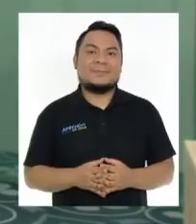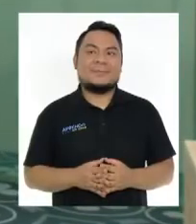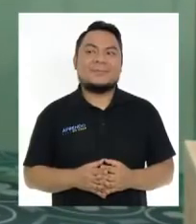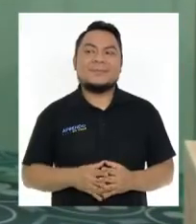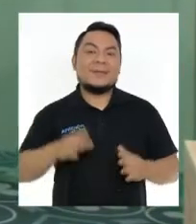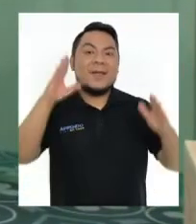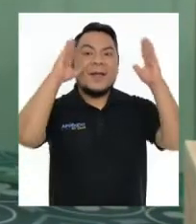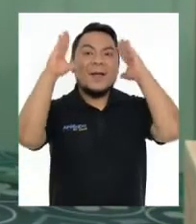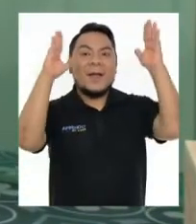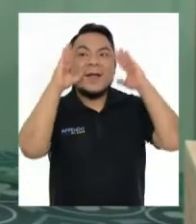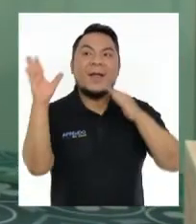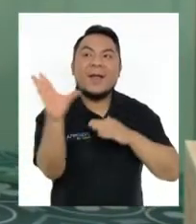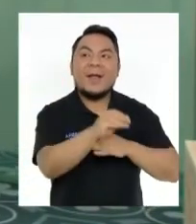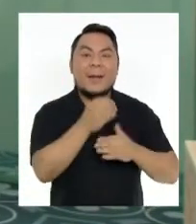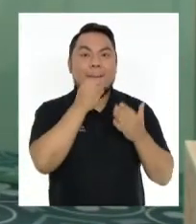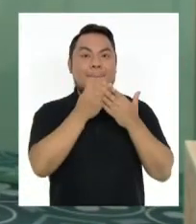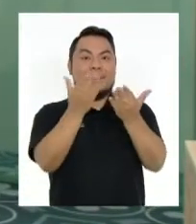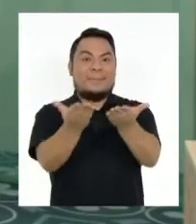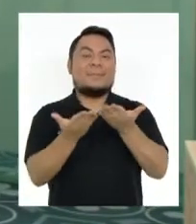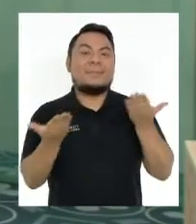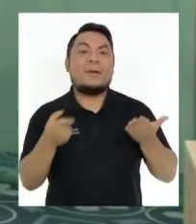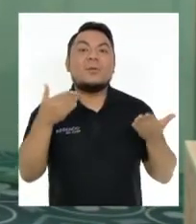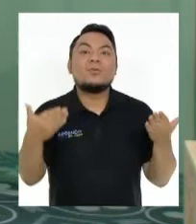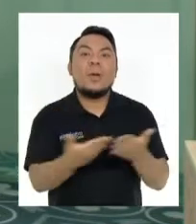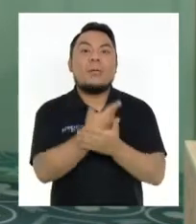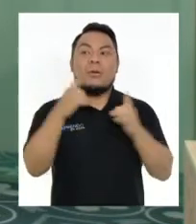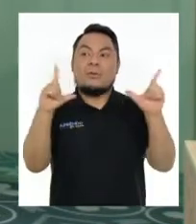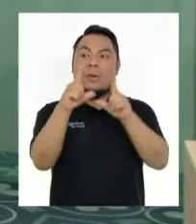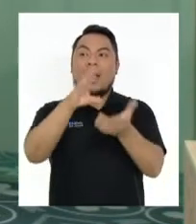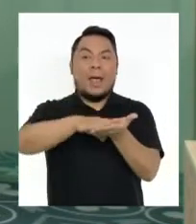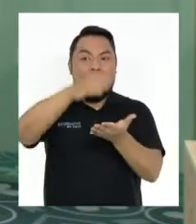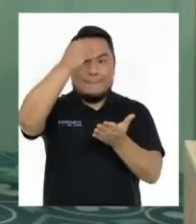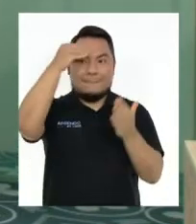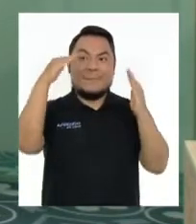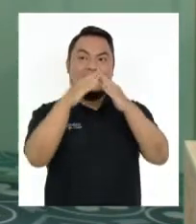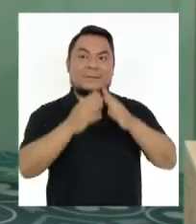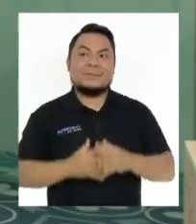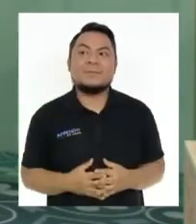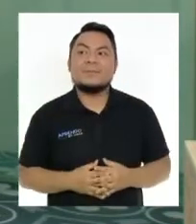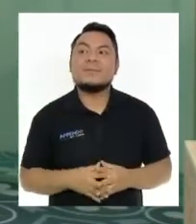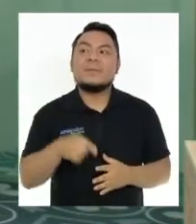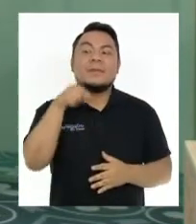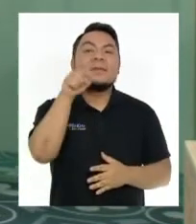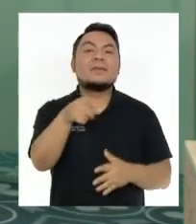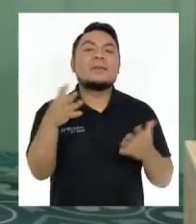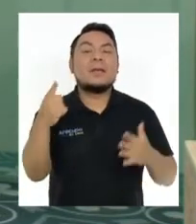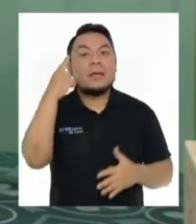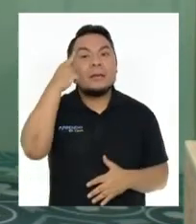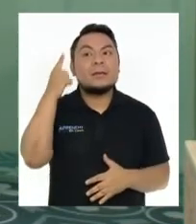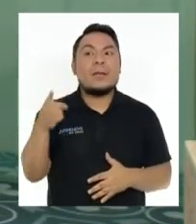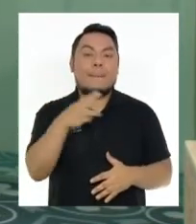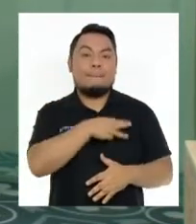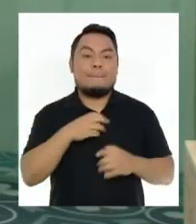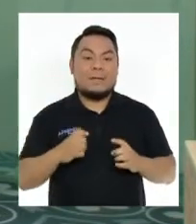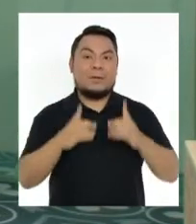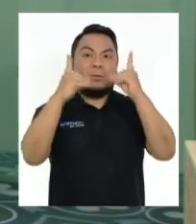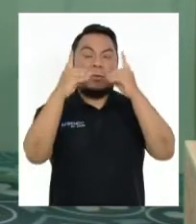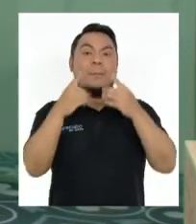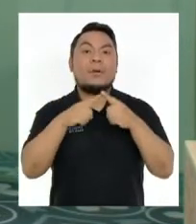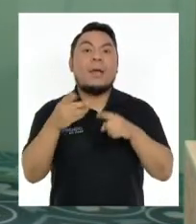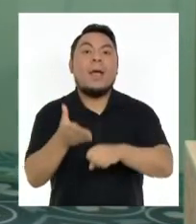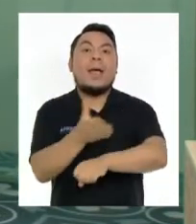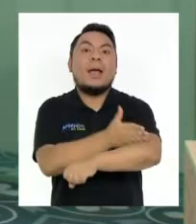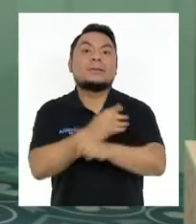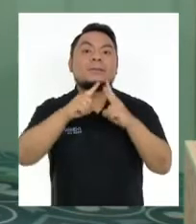Hola chicas y chicos. Bienvenidas y bienvenidos a un nuevo programa de Aprendo en Casa. Esta es una iniciativa del Ministerio de Educación. Pero antes